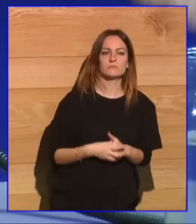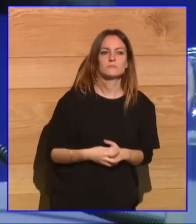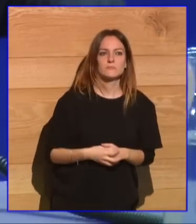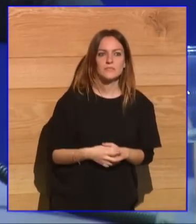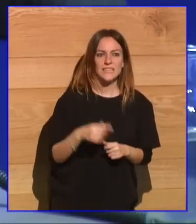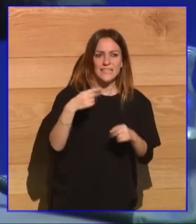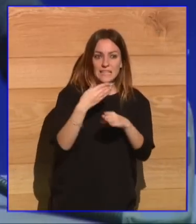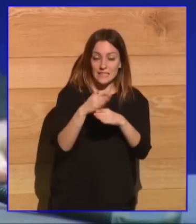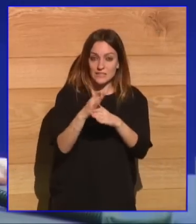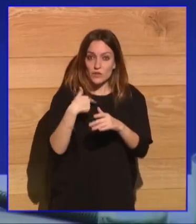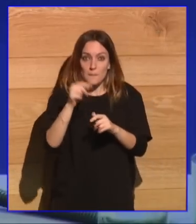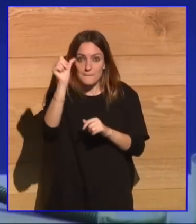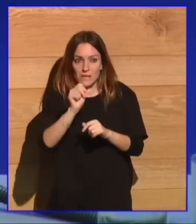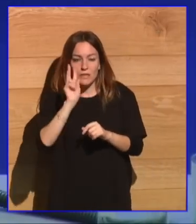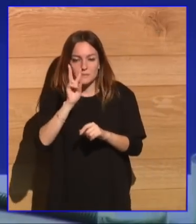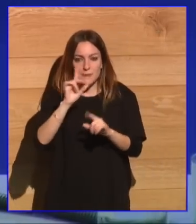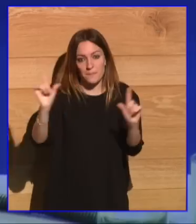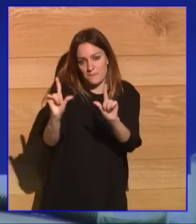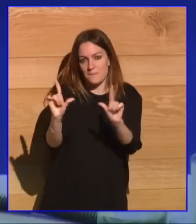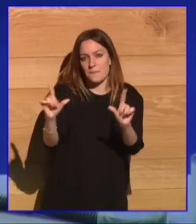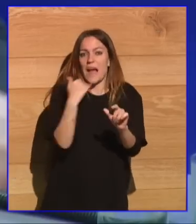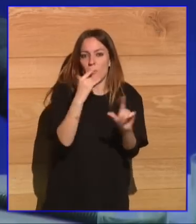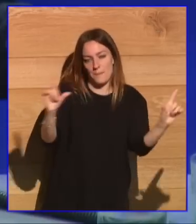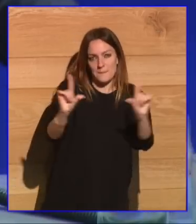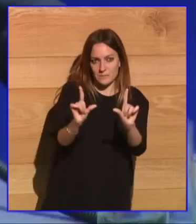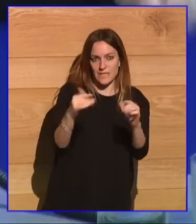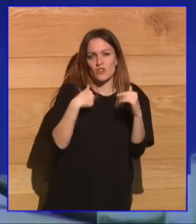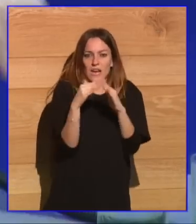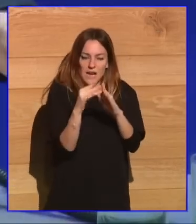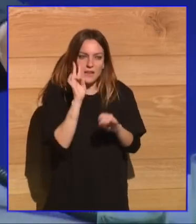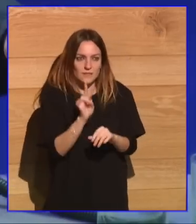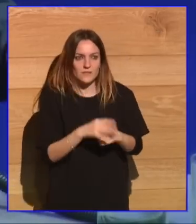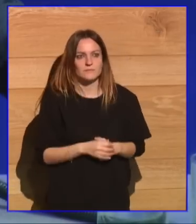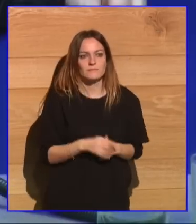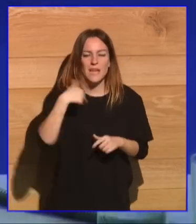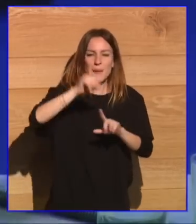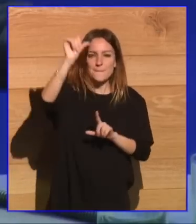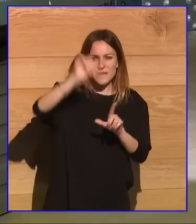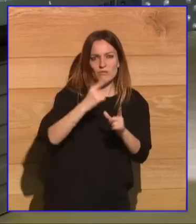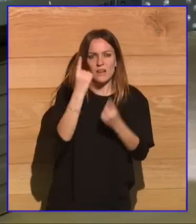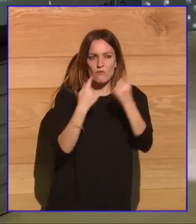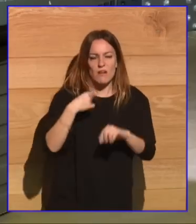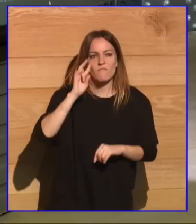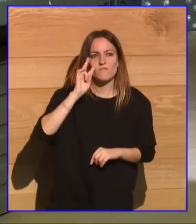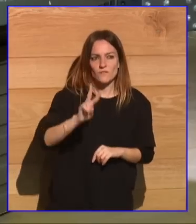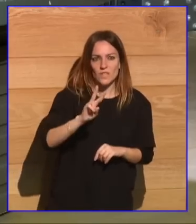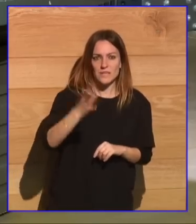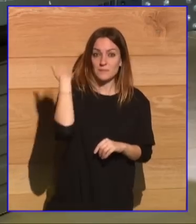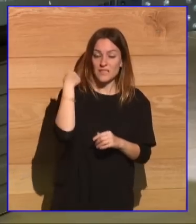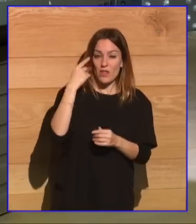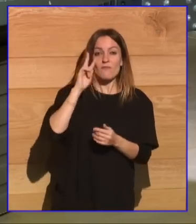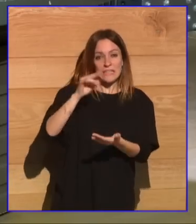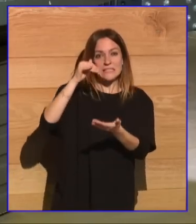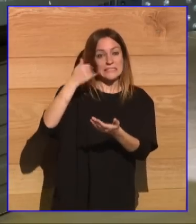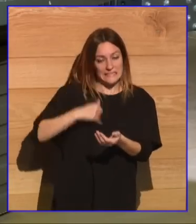y el resto las he visto en pantalla pequeña. En pantalla pequeña, en casa. Y he visto alguna película. He visto alguna película que ya vi en su momento,